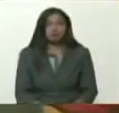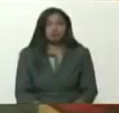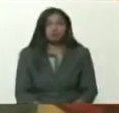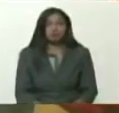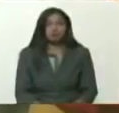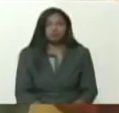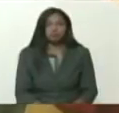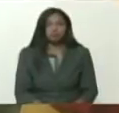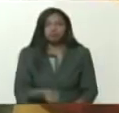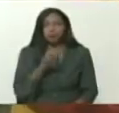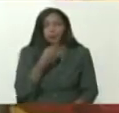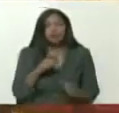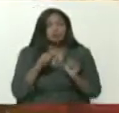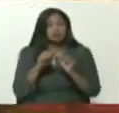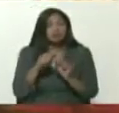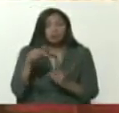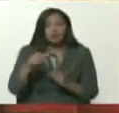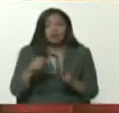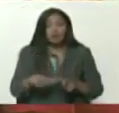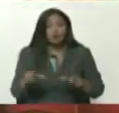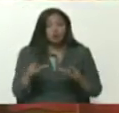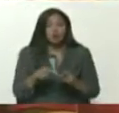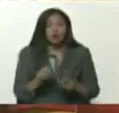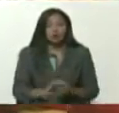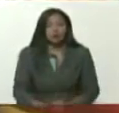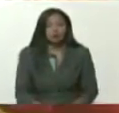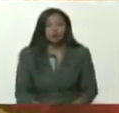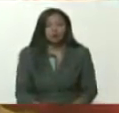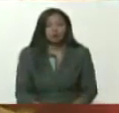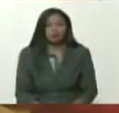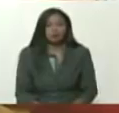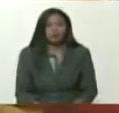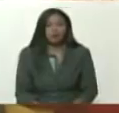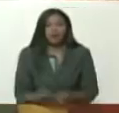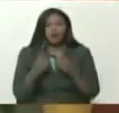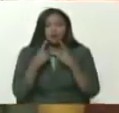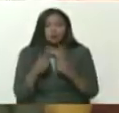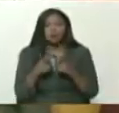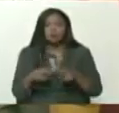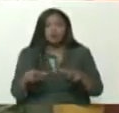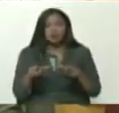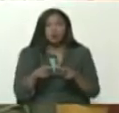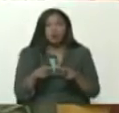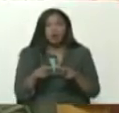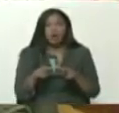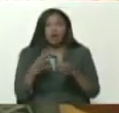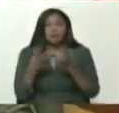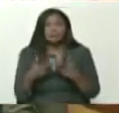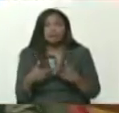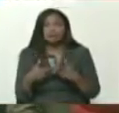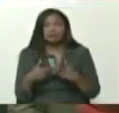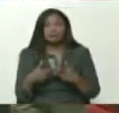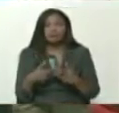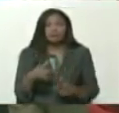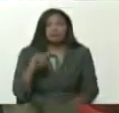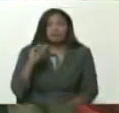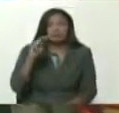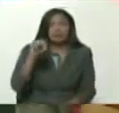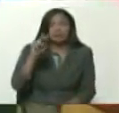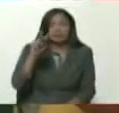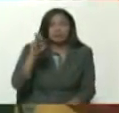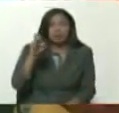Bueno, continuamos desde aquí. Desde la autopista regional del centro, la empresa Invepal, empresa